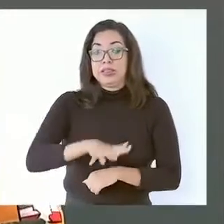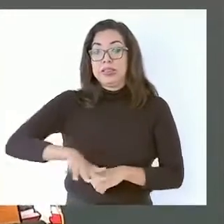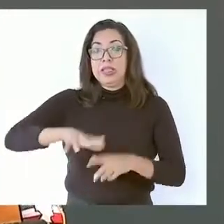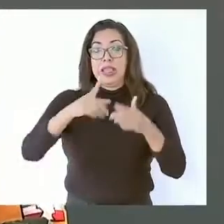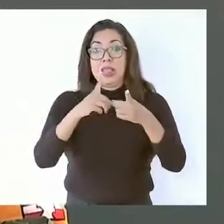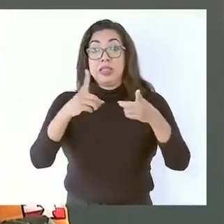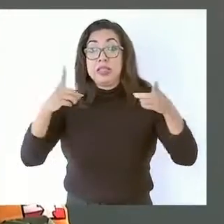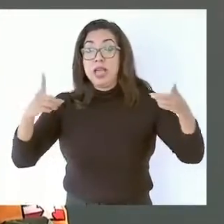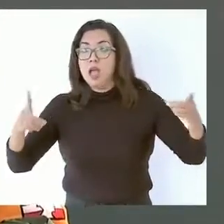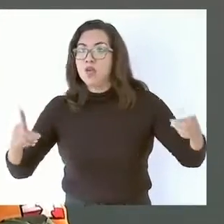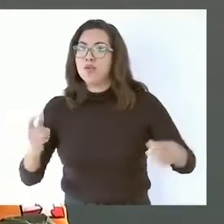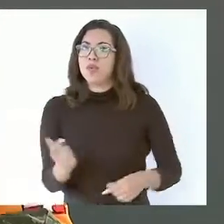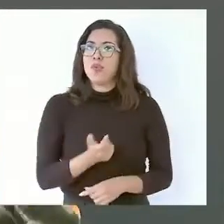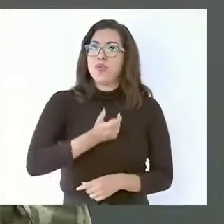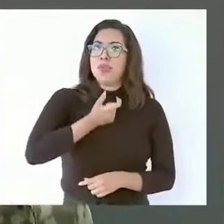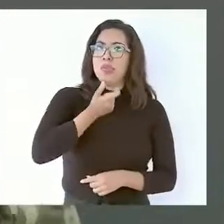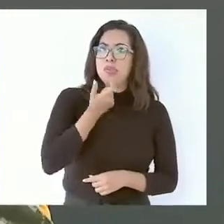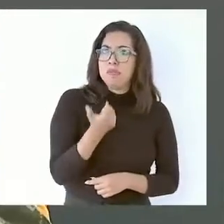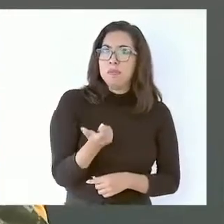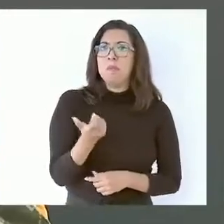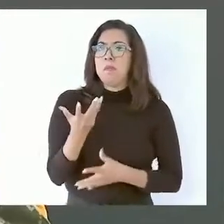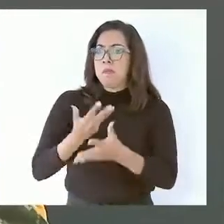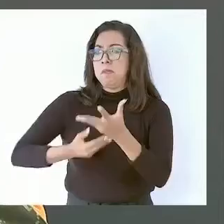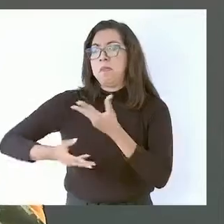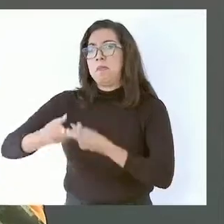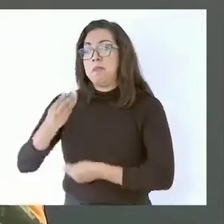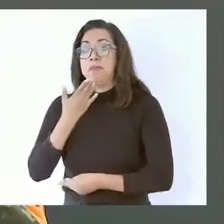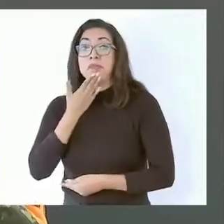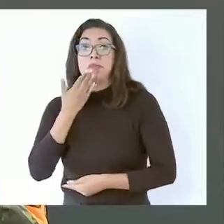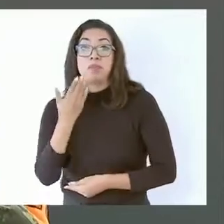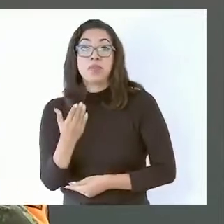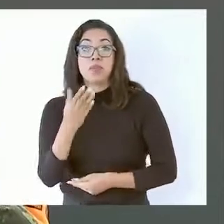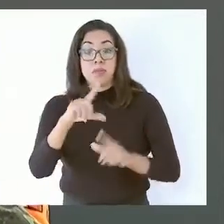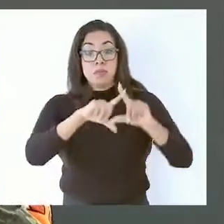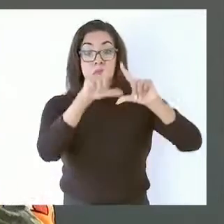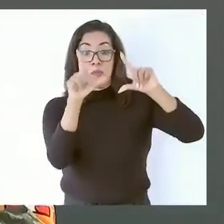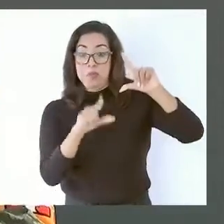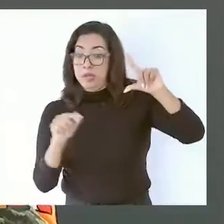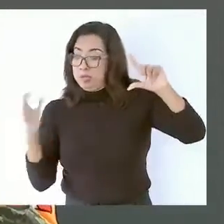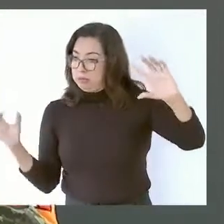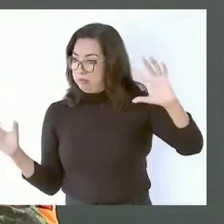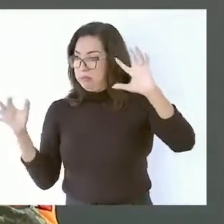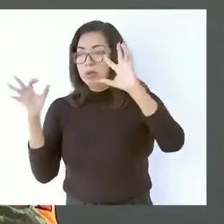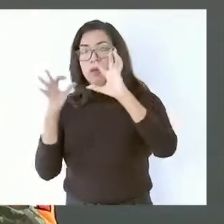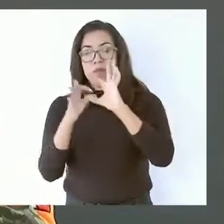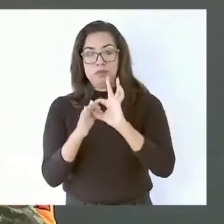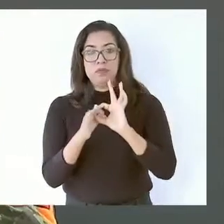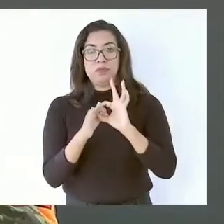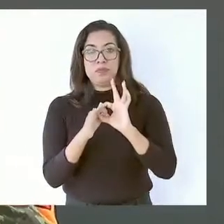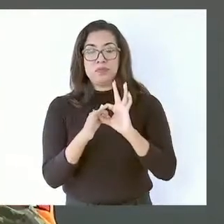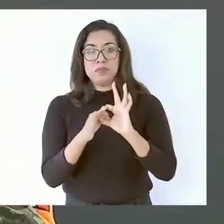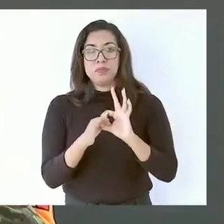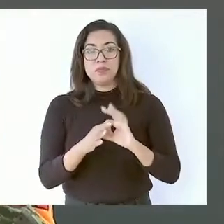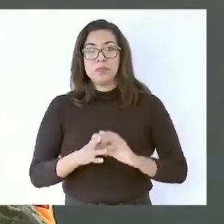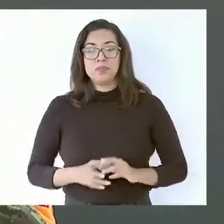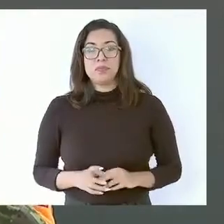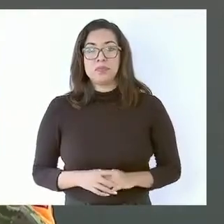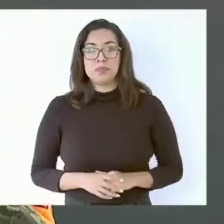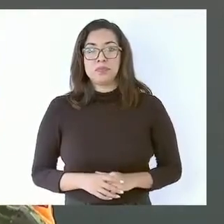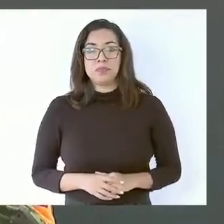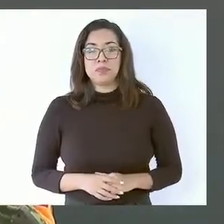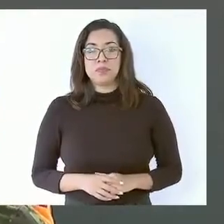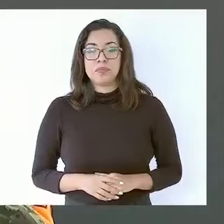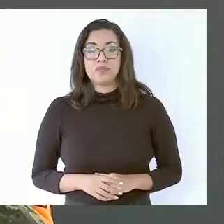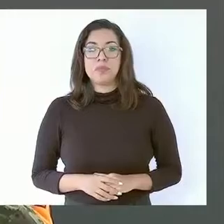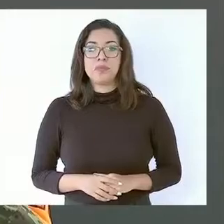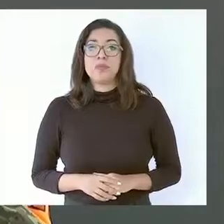resto del país se ponen en marcha mediante proyectos estratégicos de esta naturaleza, con objeto de fortalecer el esfuerzo conjunto